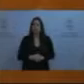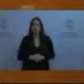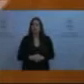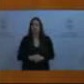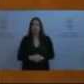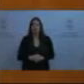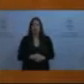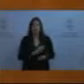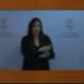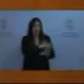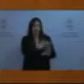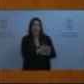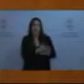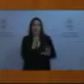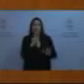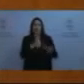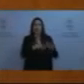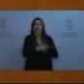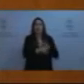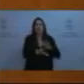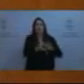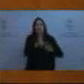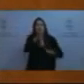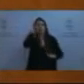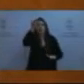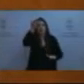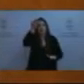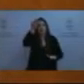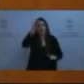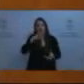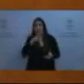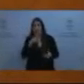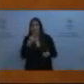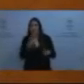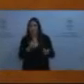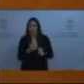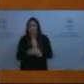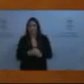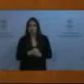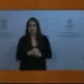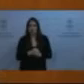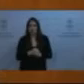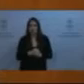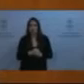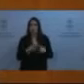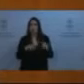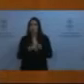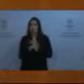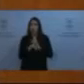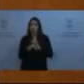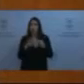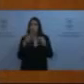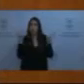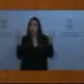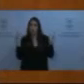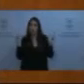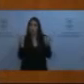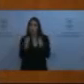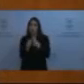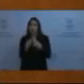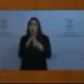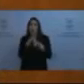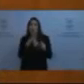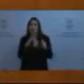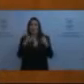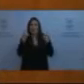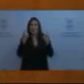hemos hablado de aumento de recursos en determinadas partidas, ha disminuido para luchar recursos públicos, recursos de todos los asturianos para luchar contra